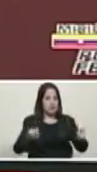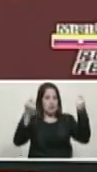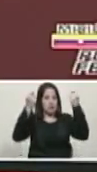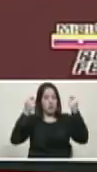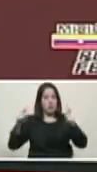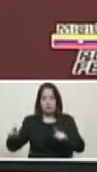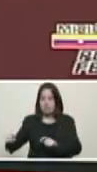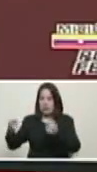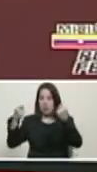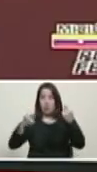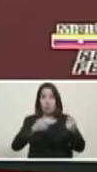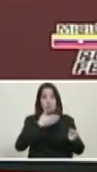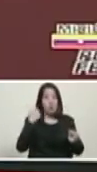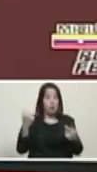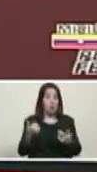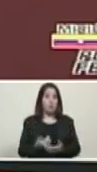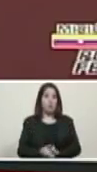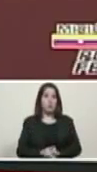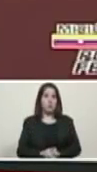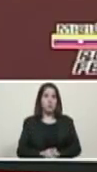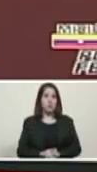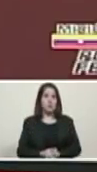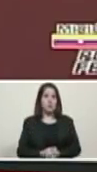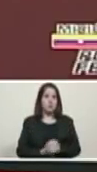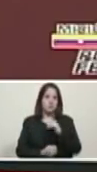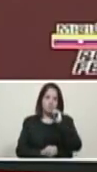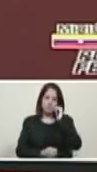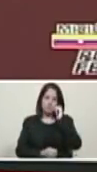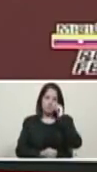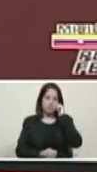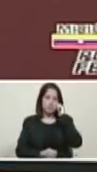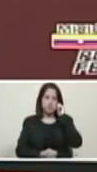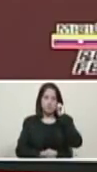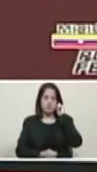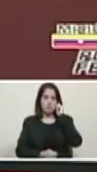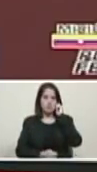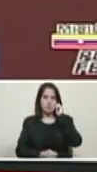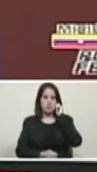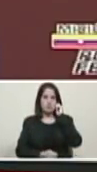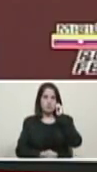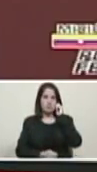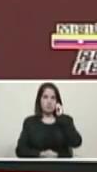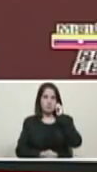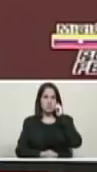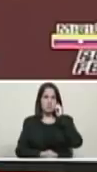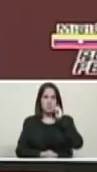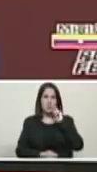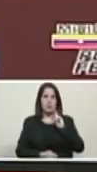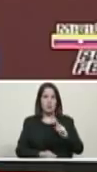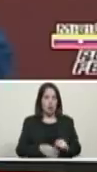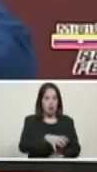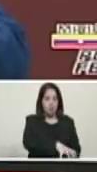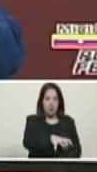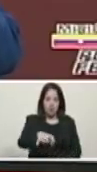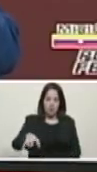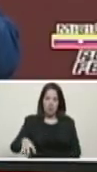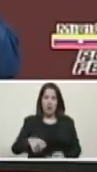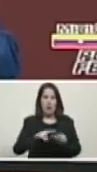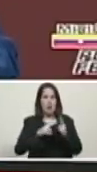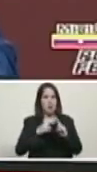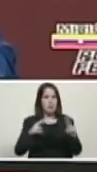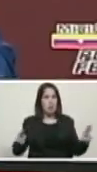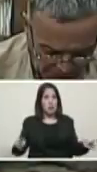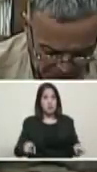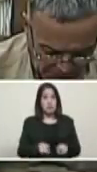seguros el ministró reverol por favor los cuadrantes de paz son la